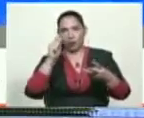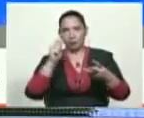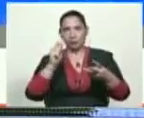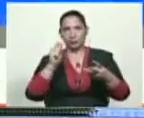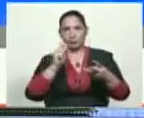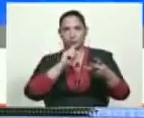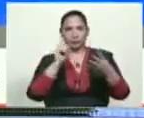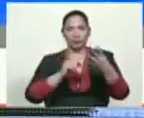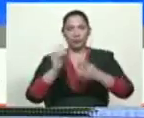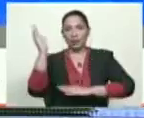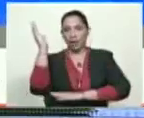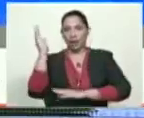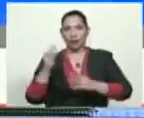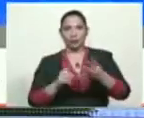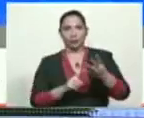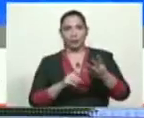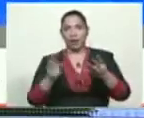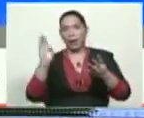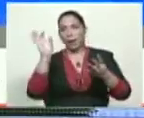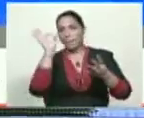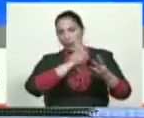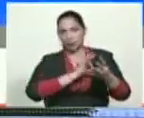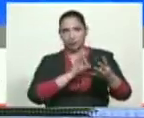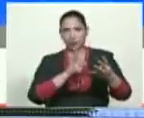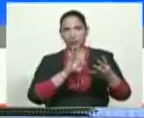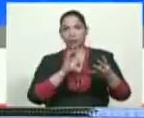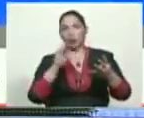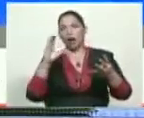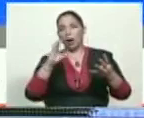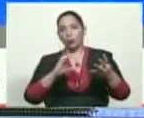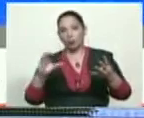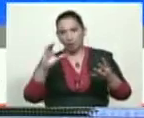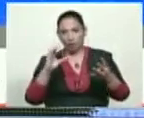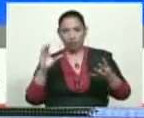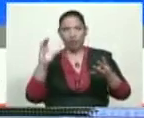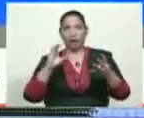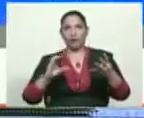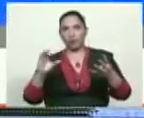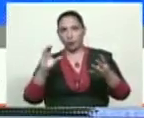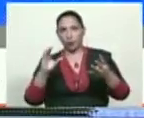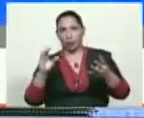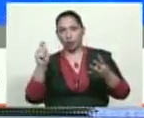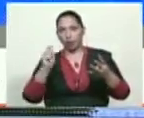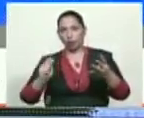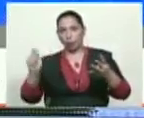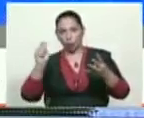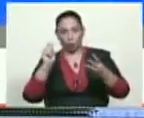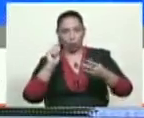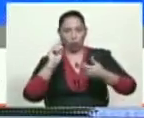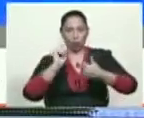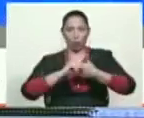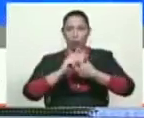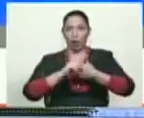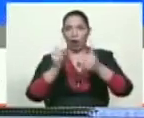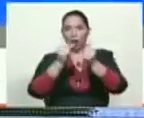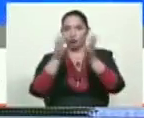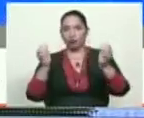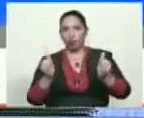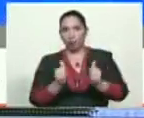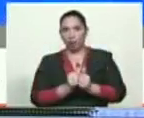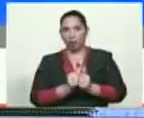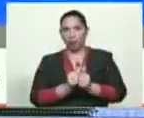en lara barquisimeto cabudare carora el tocuyo en anzoátegui